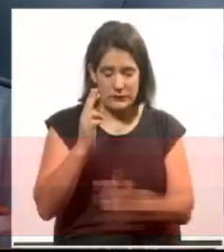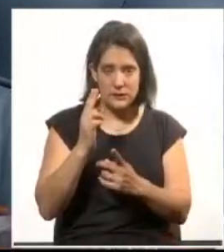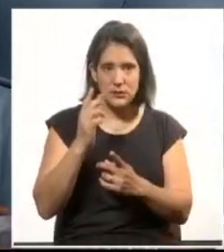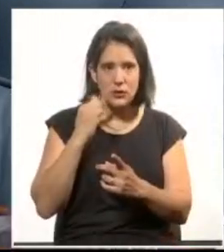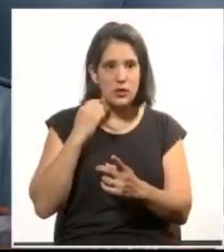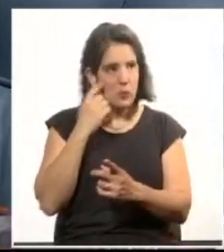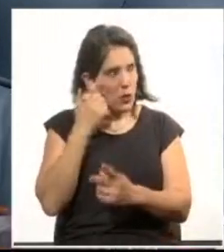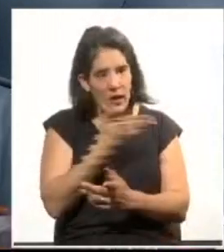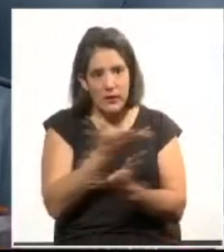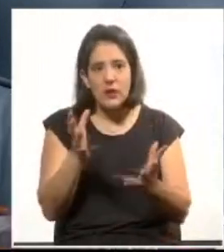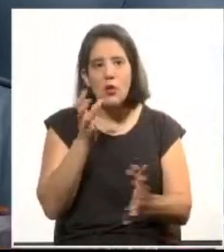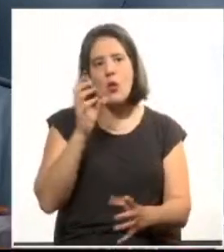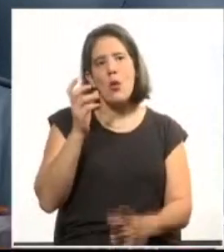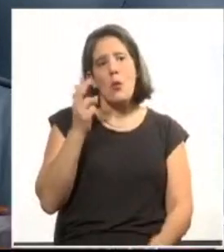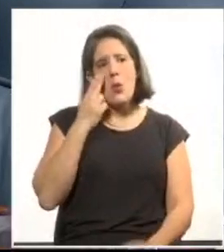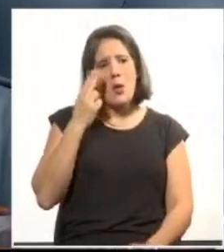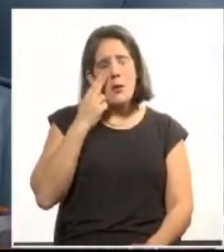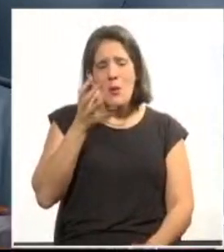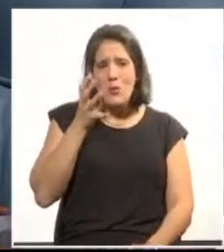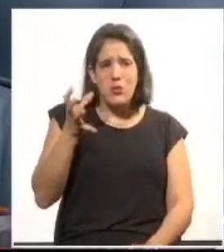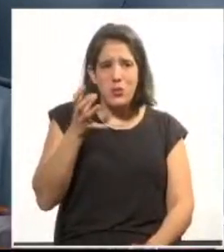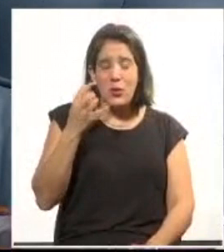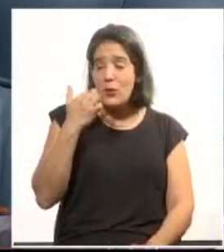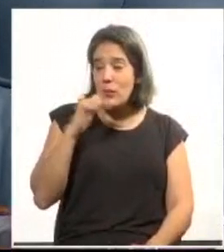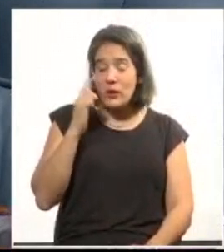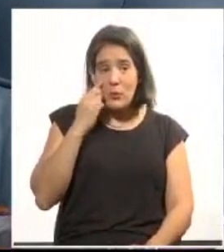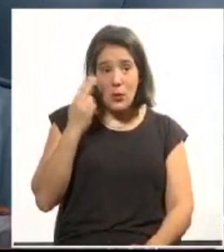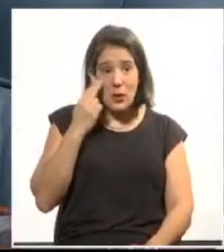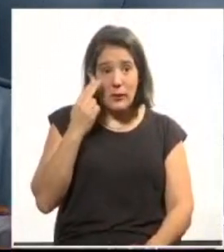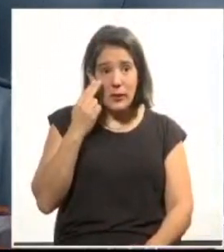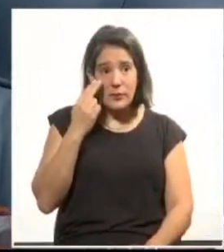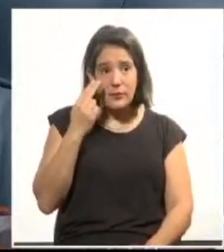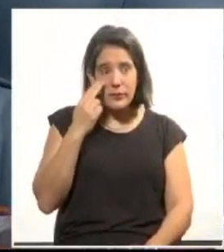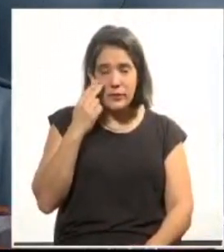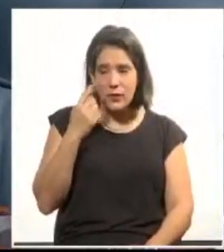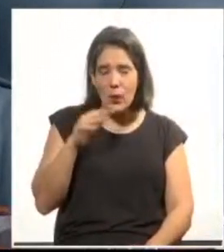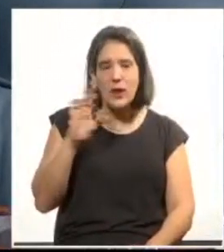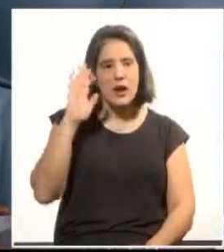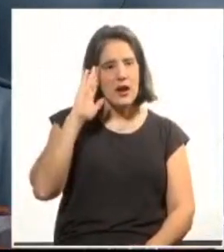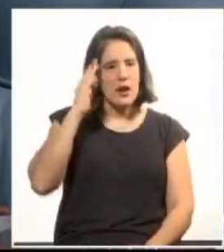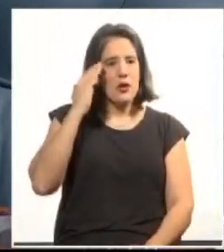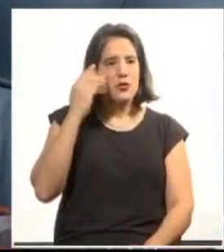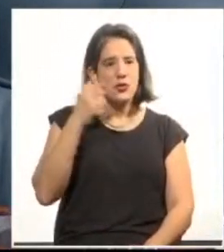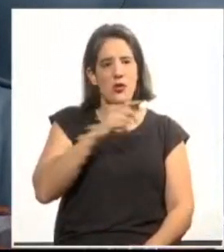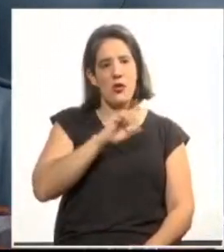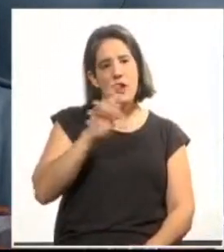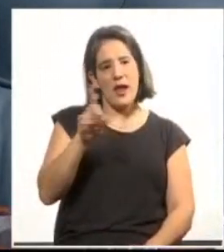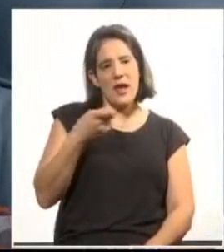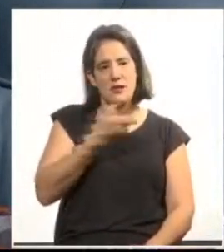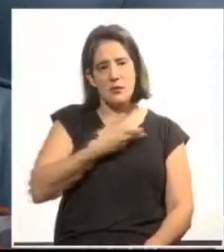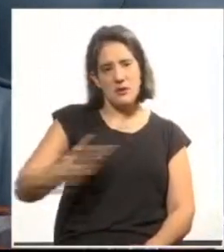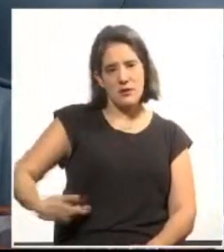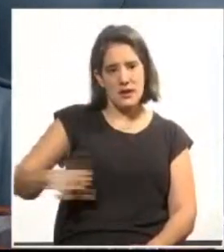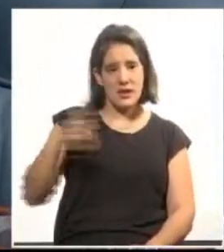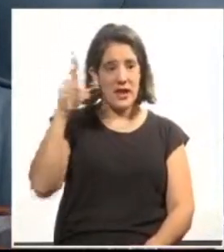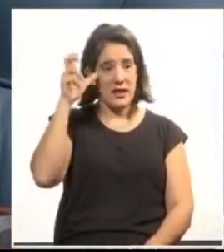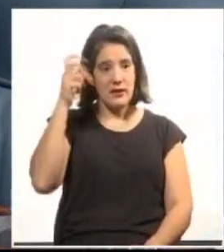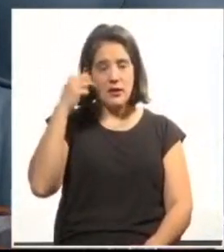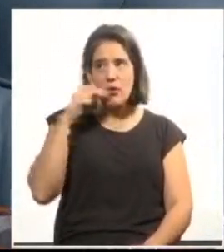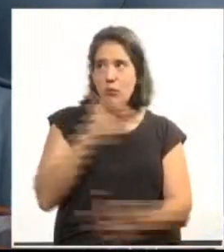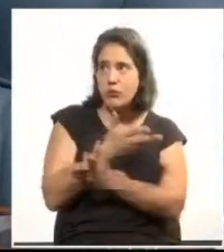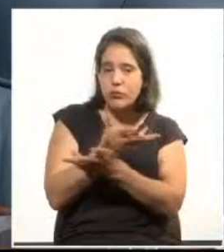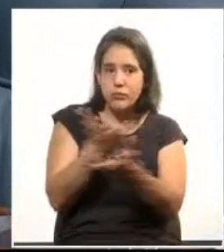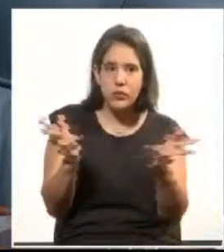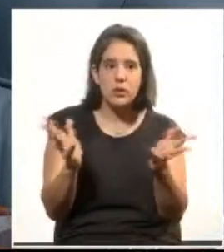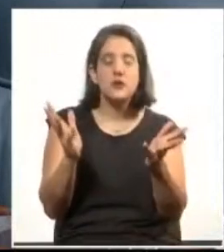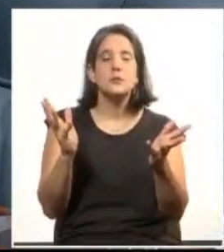grave problema que tiene nuestro país. Y si lo reconocemos como problema, como lo reconoció nuestro expresidente Tabaré Vázquez declarando el estado de